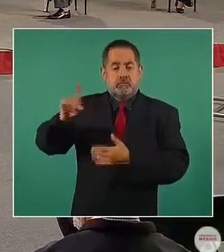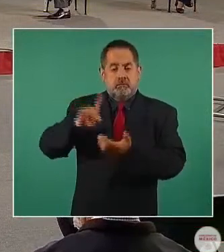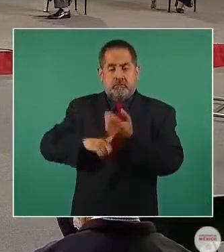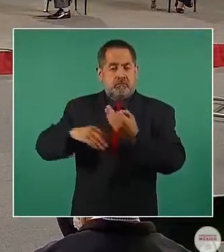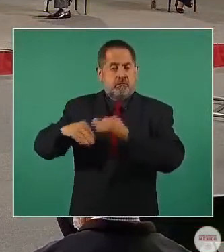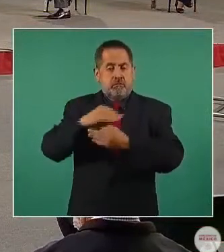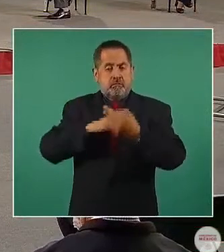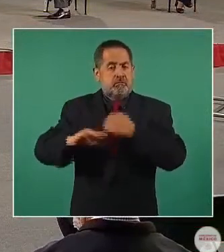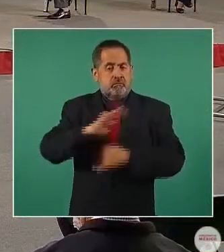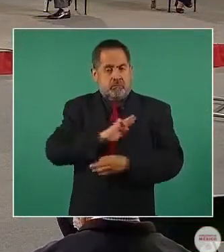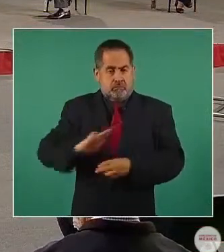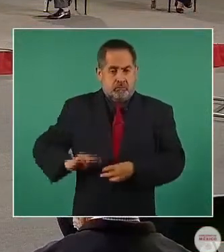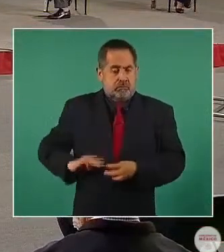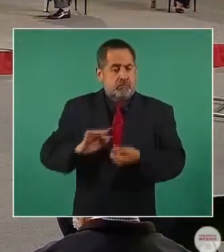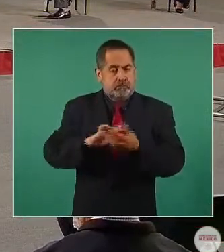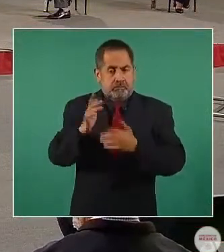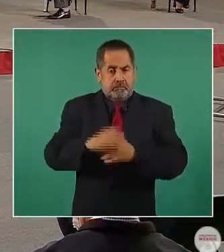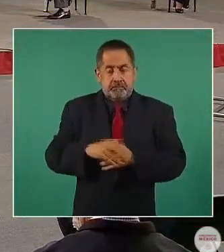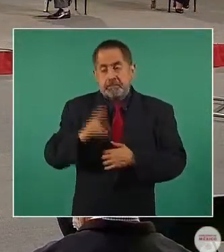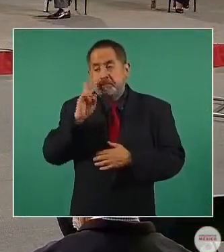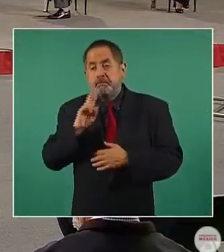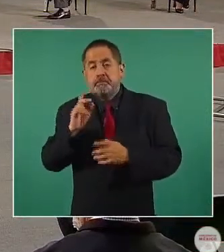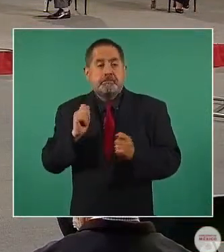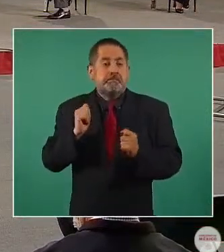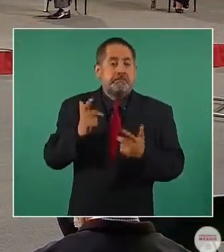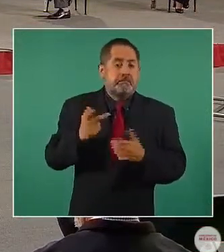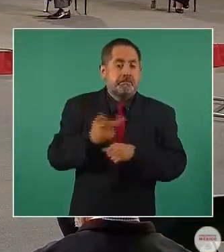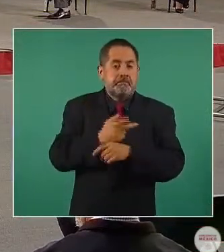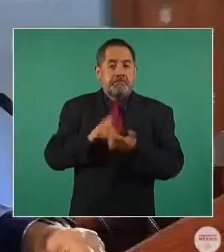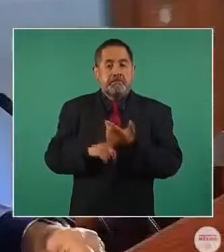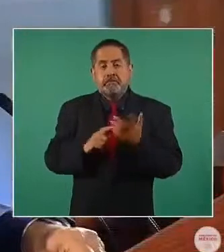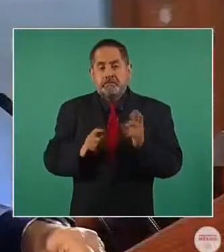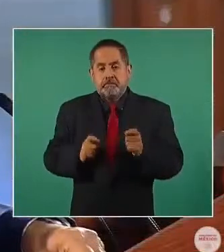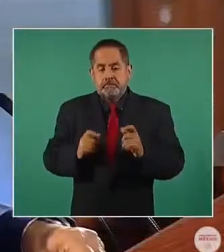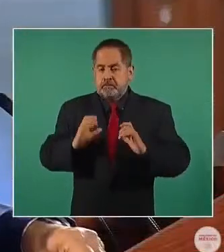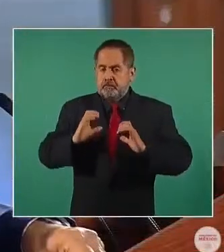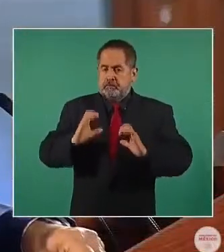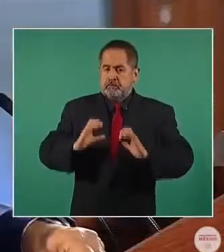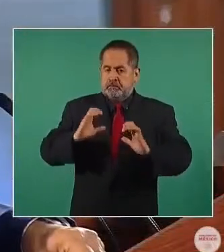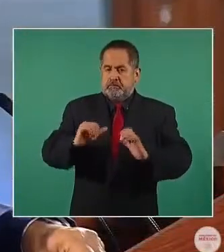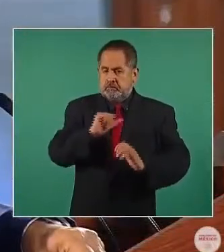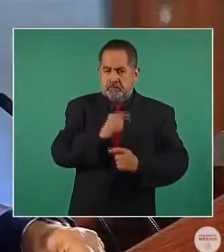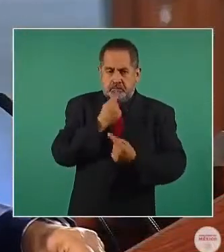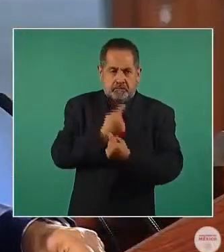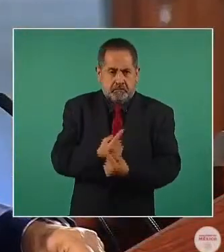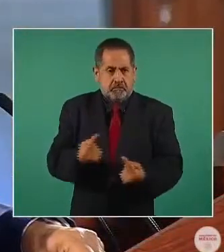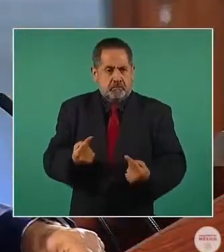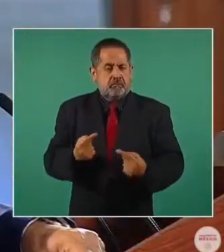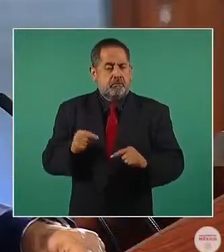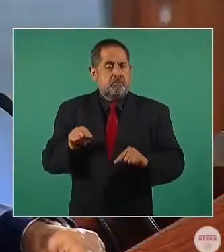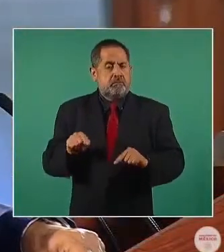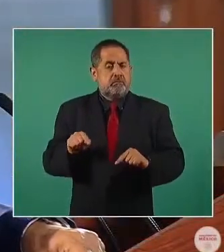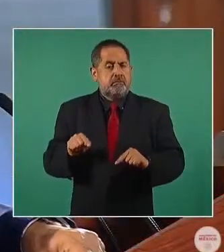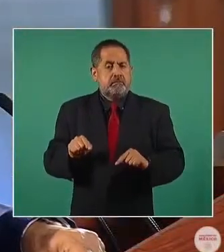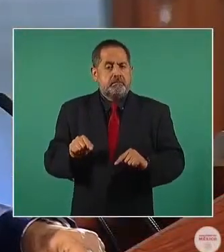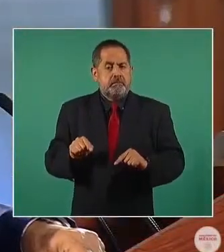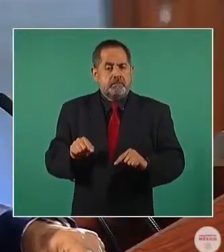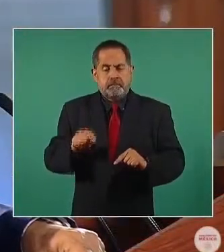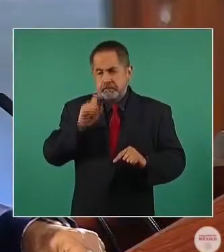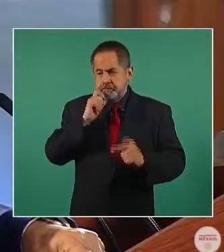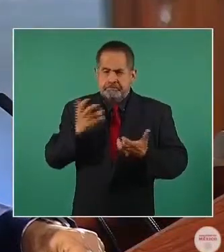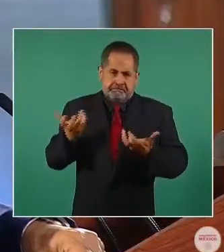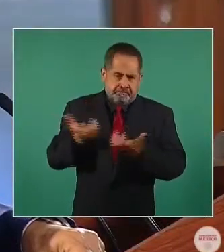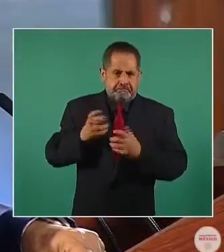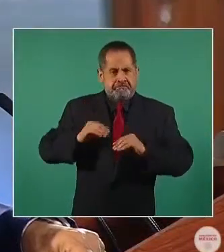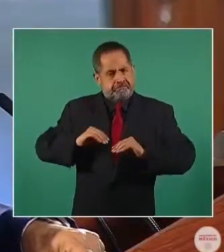autoridades municipales. Y hay que estar pendientes para cuidar a los niños y actuar